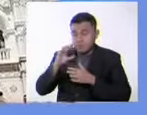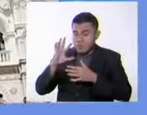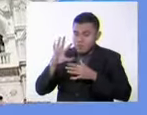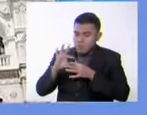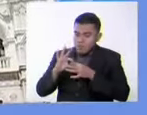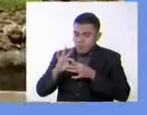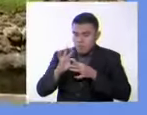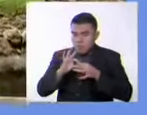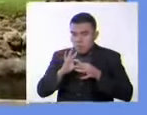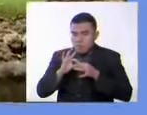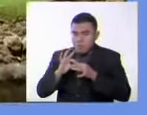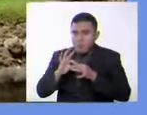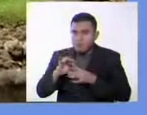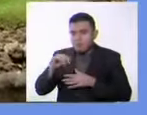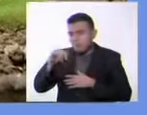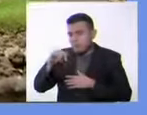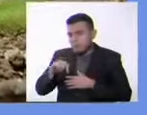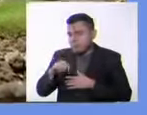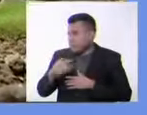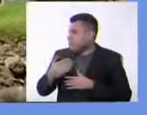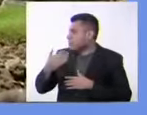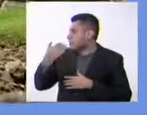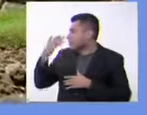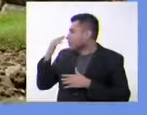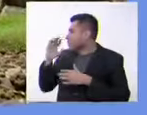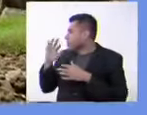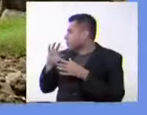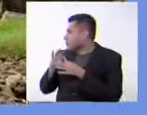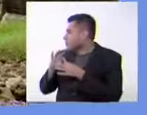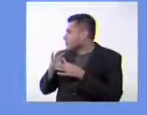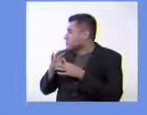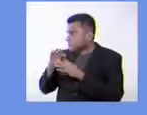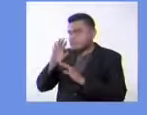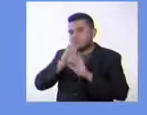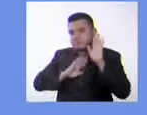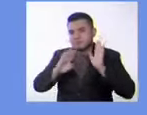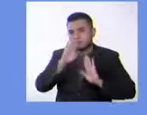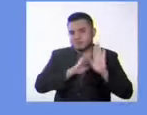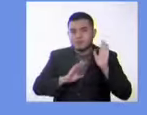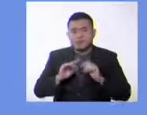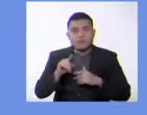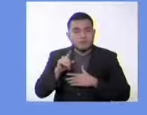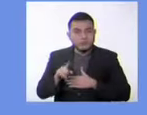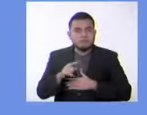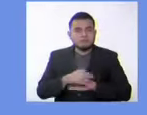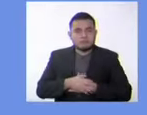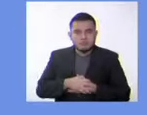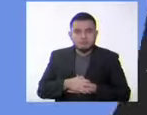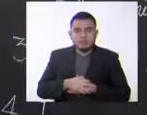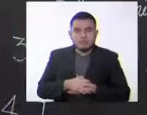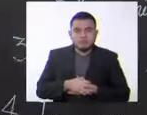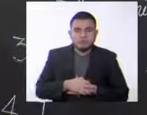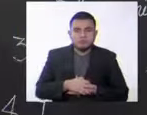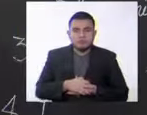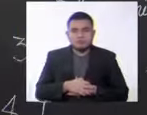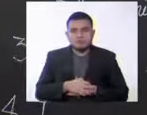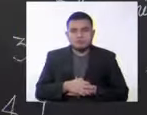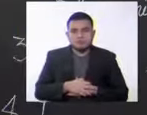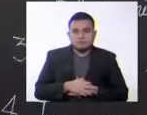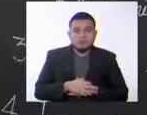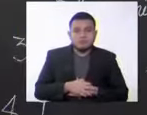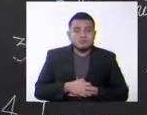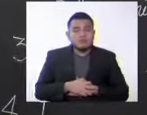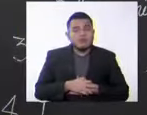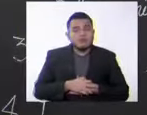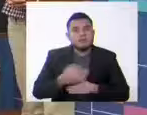tenemos hoy en el presente con el pasado. Entonces, eso es el valor que tienen los bienes culturales y la necesidad